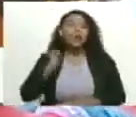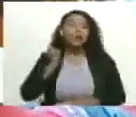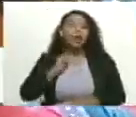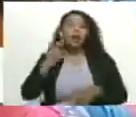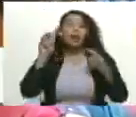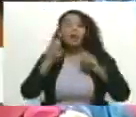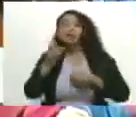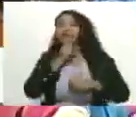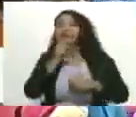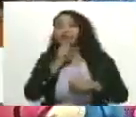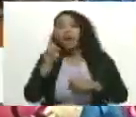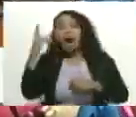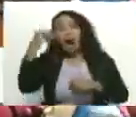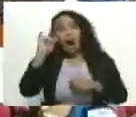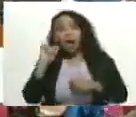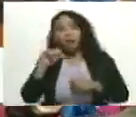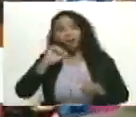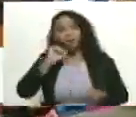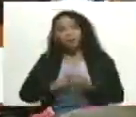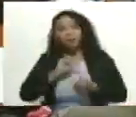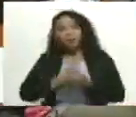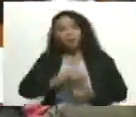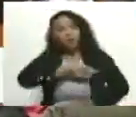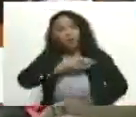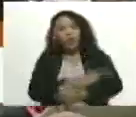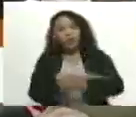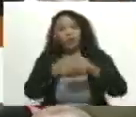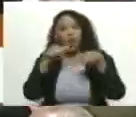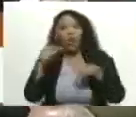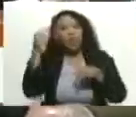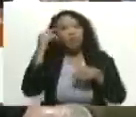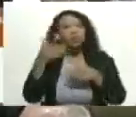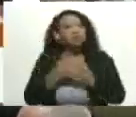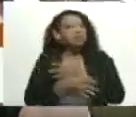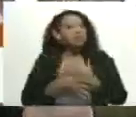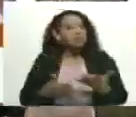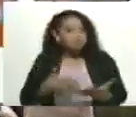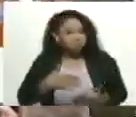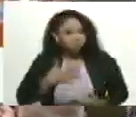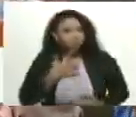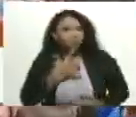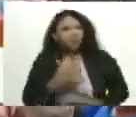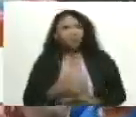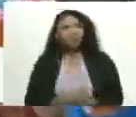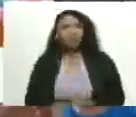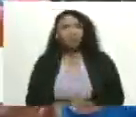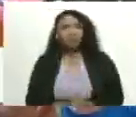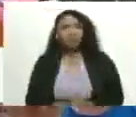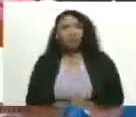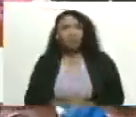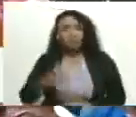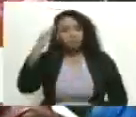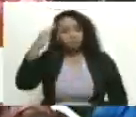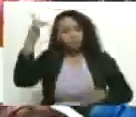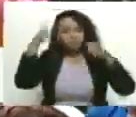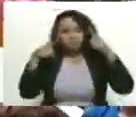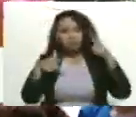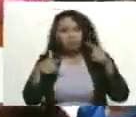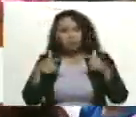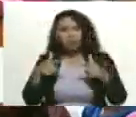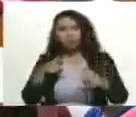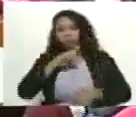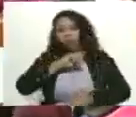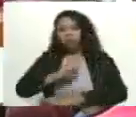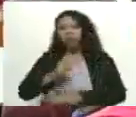se encontraran con ese sólido bloque. Y hoy día nosotros pudiéramos decirle: mi comandante Chávez, orden cumplida.